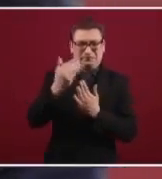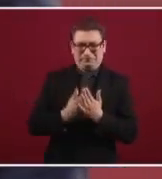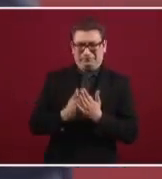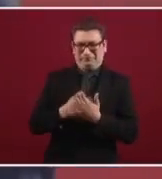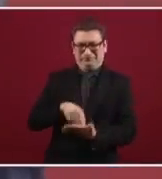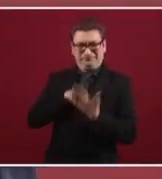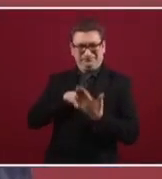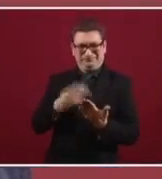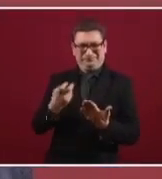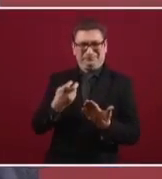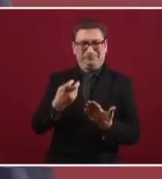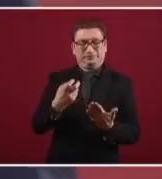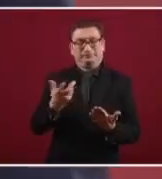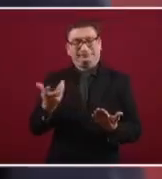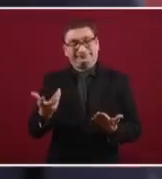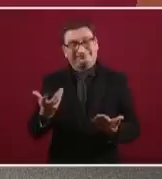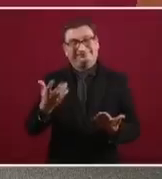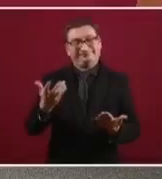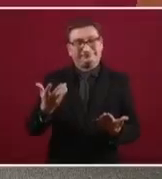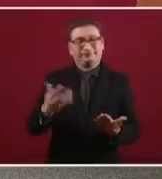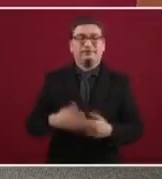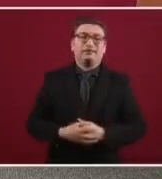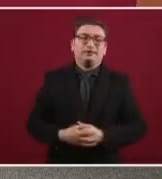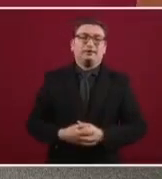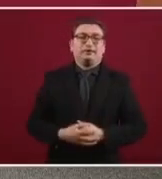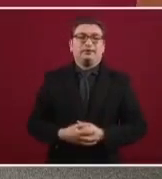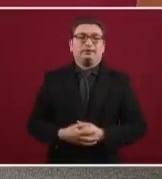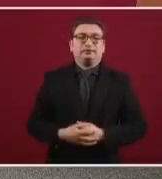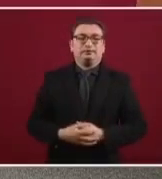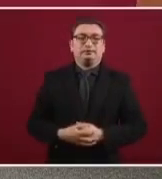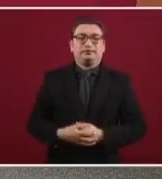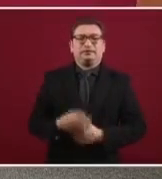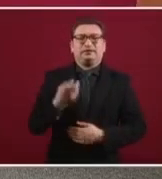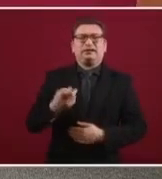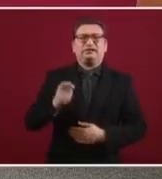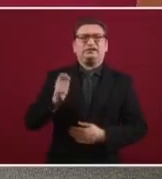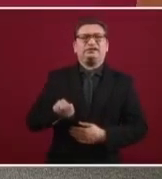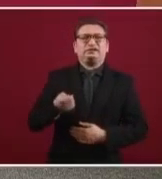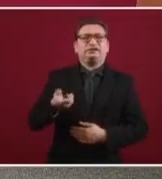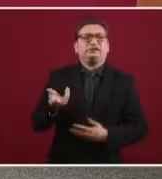es propio de